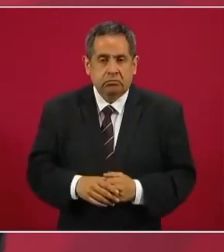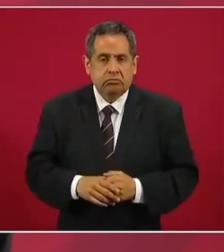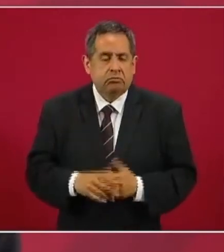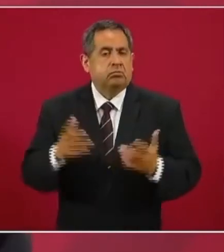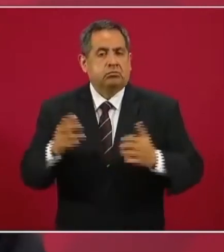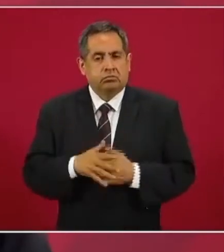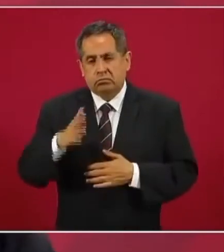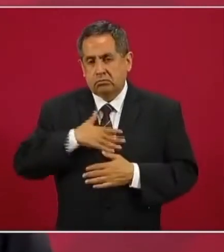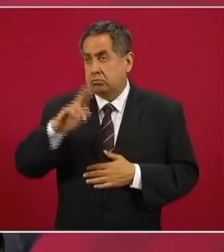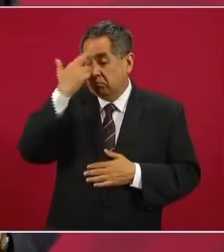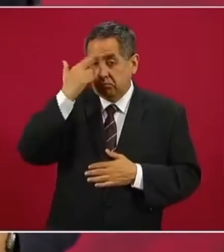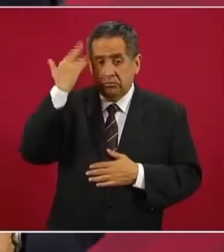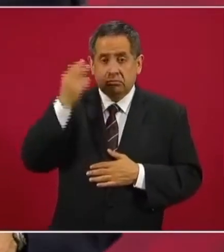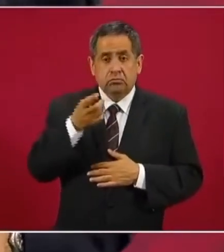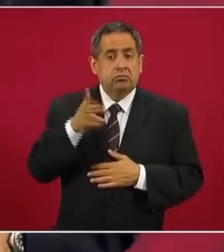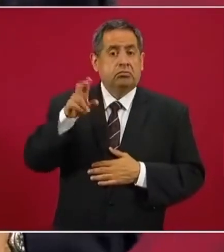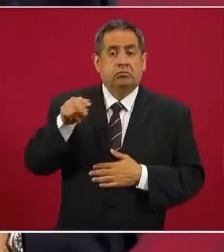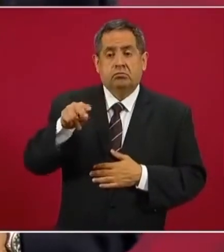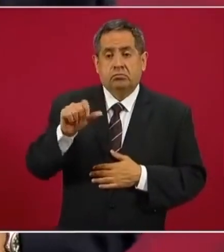Bueno, me acuerdo que hasta el doctor Narro